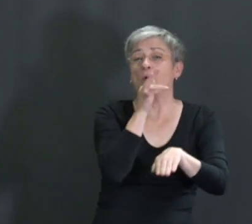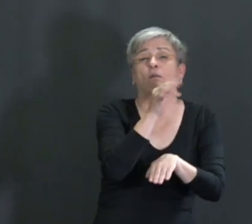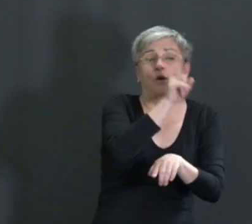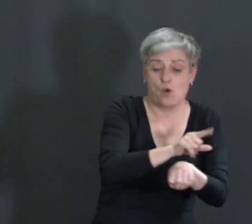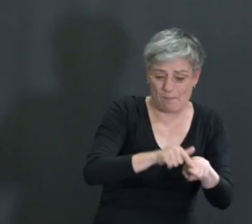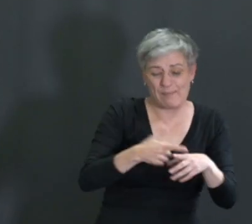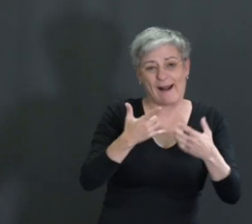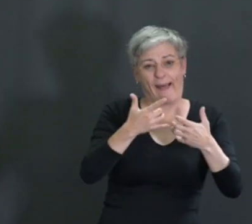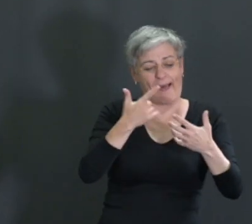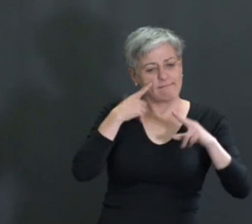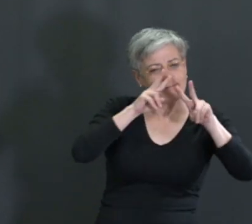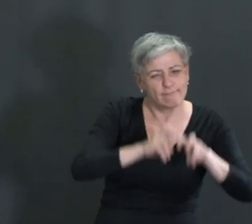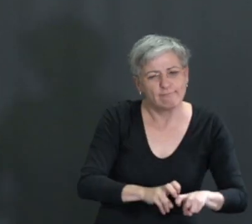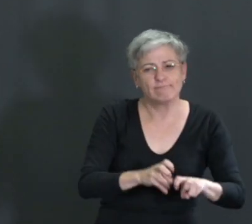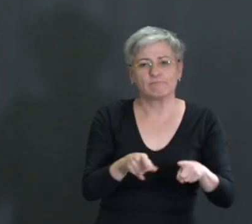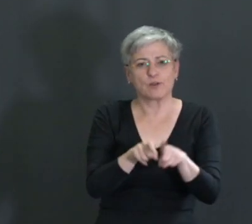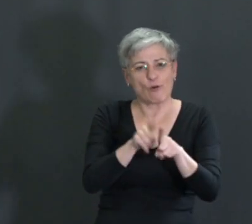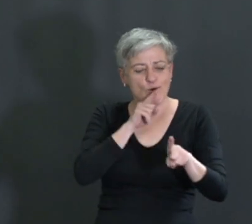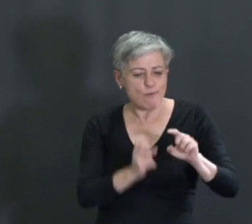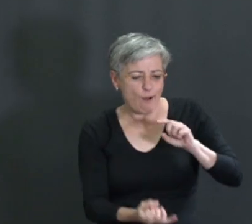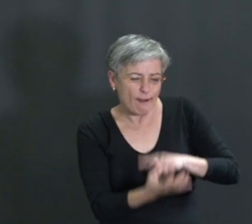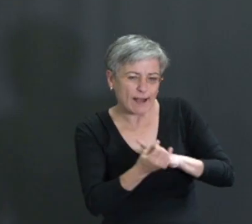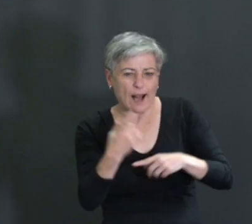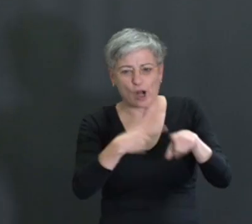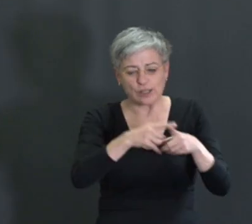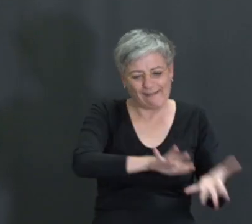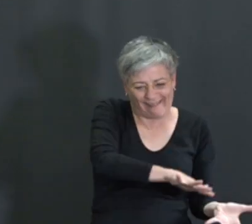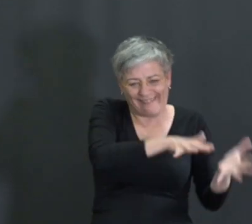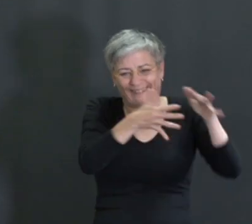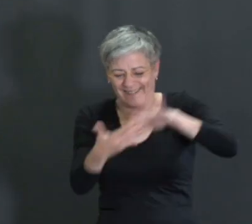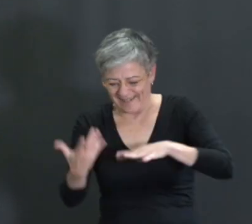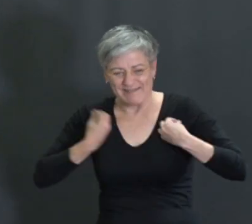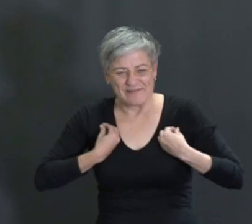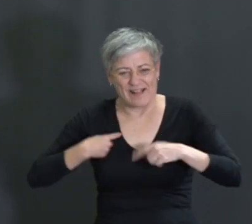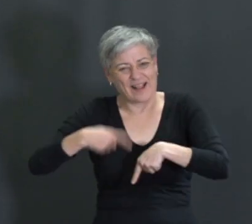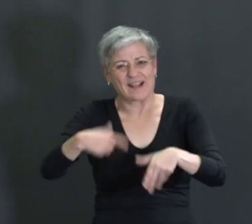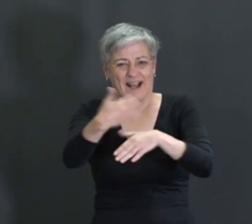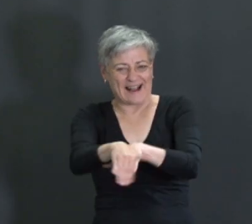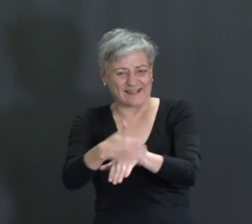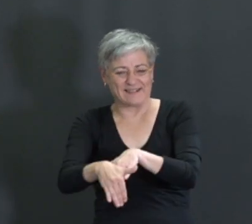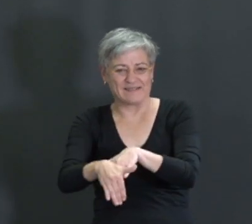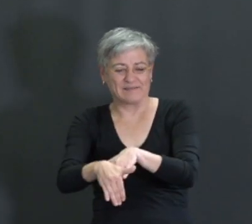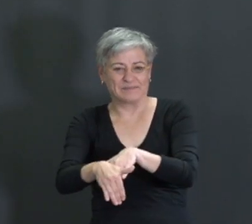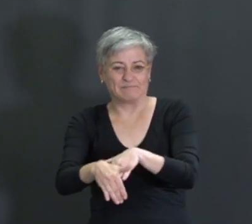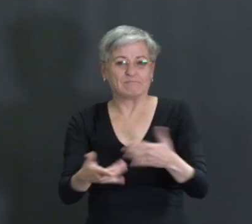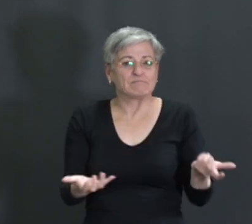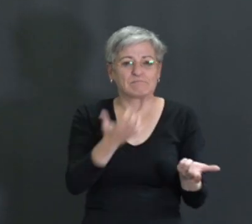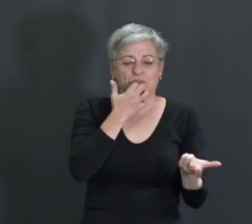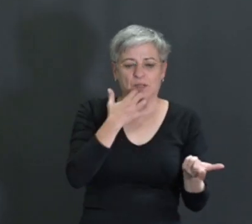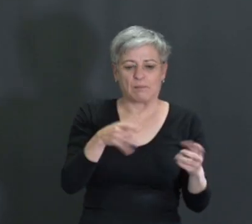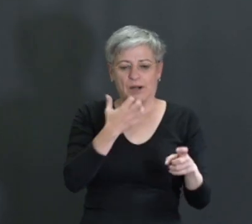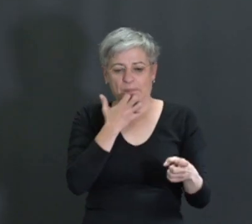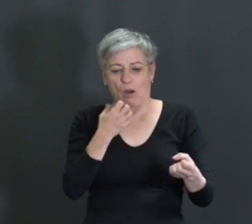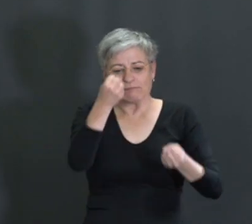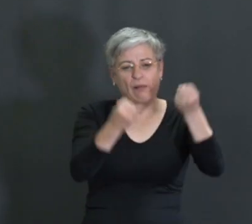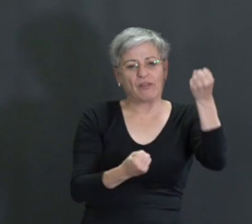para investigar y crear prototipos que luego pasan a la vida diaria, la servodirección,